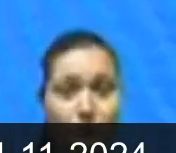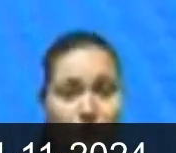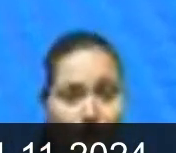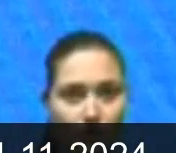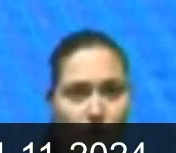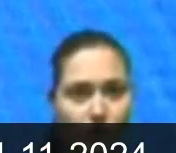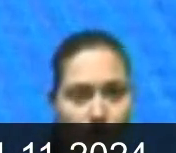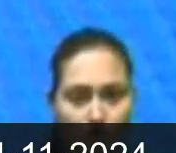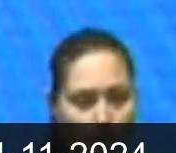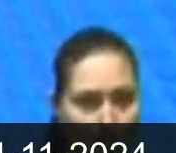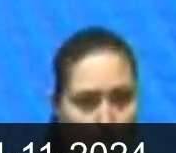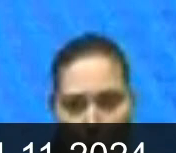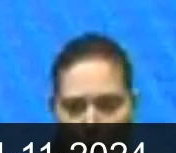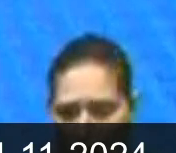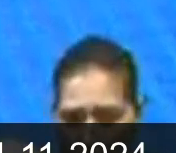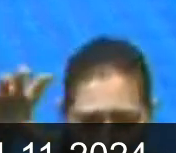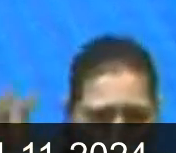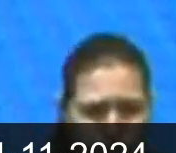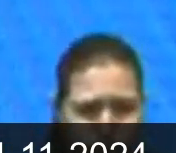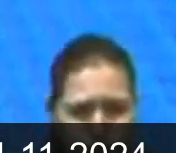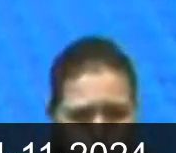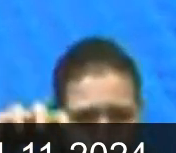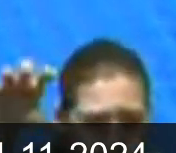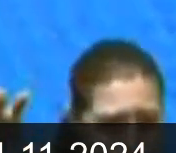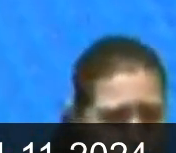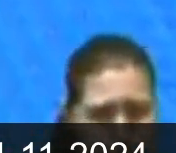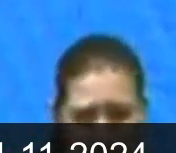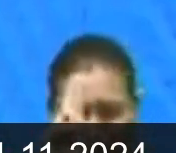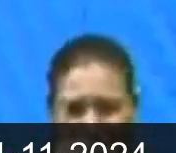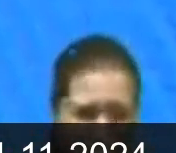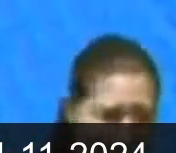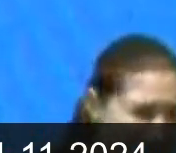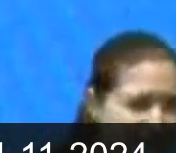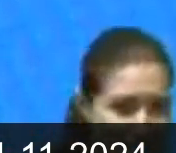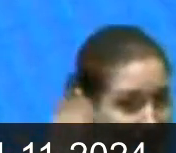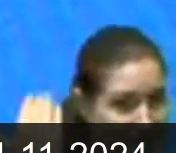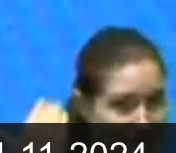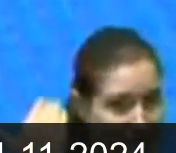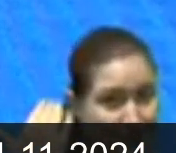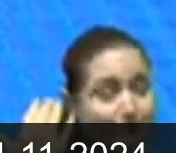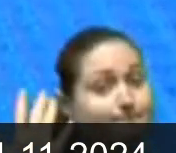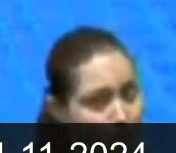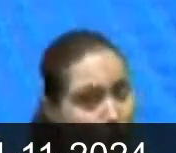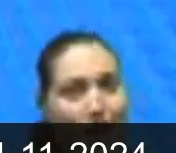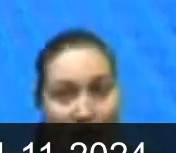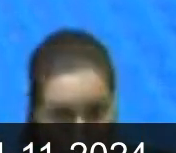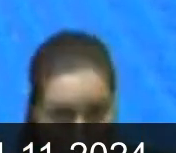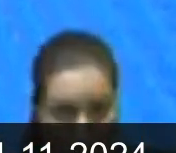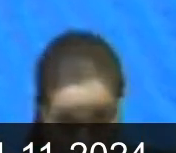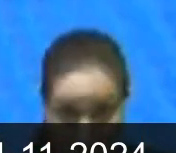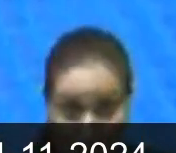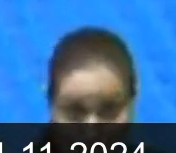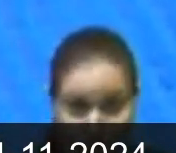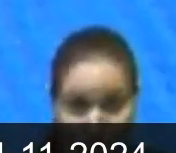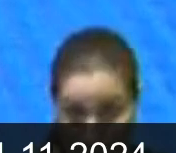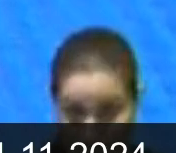dejó lluvias extraordinarias en el territorio nacional. Pues bien, esa perturbación atmosférica